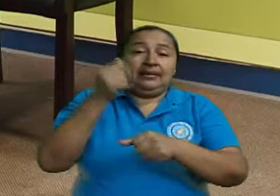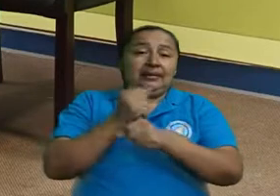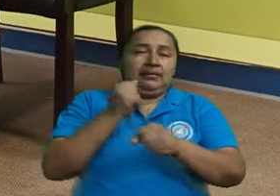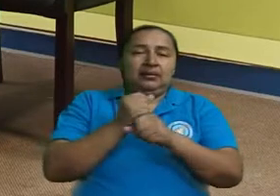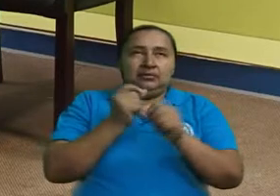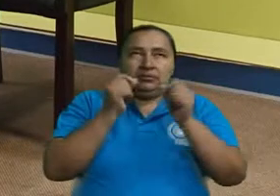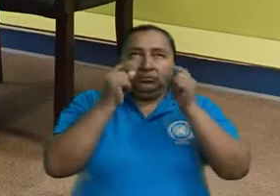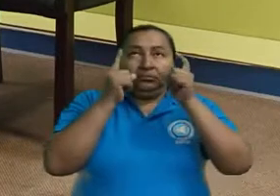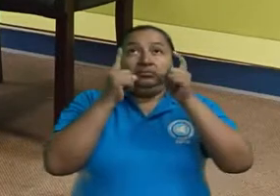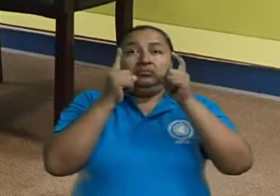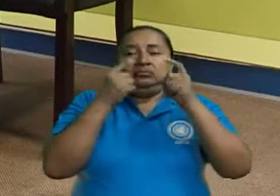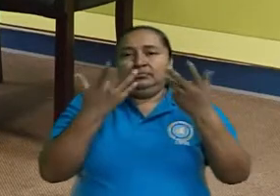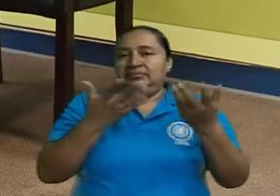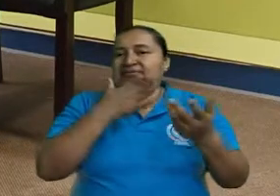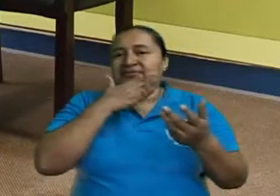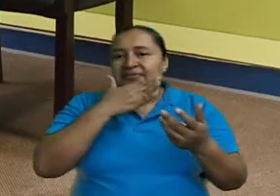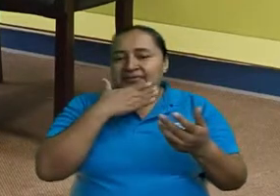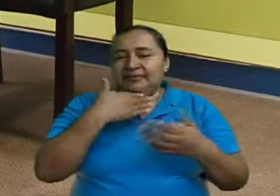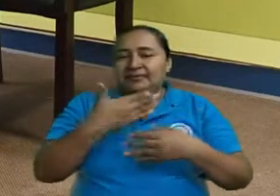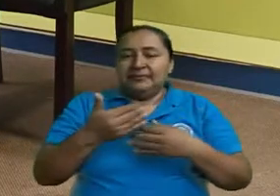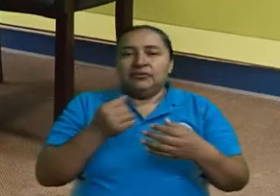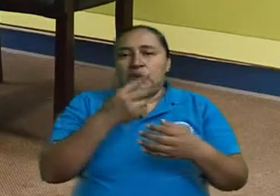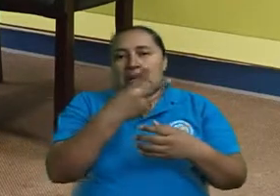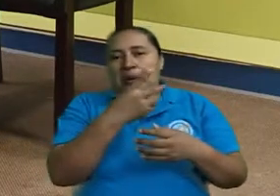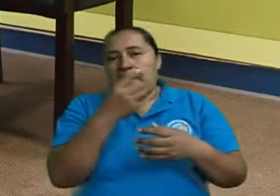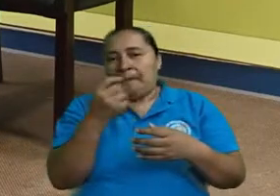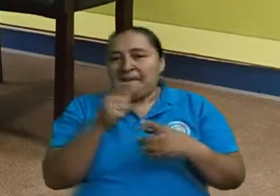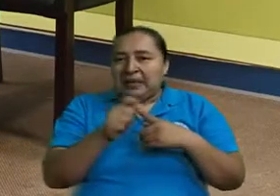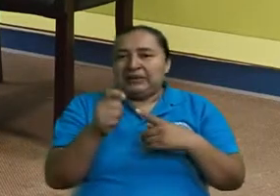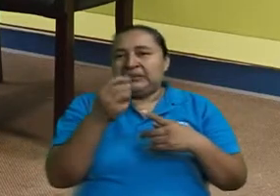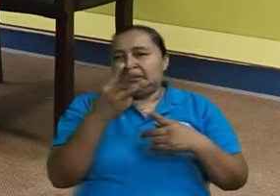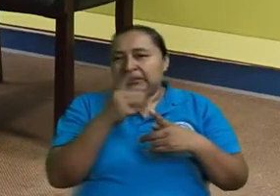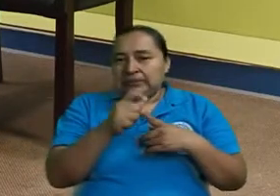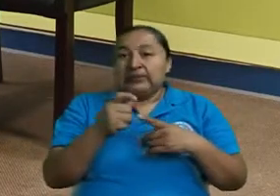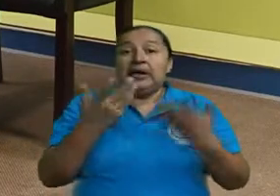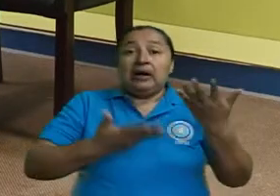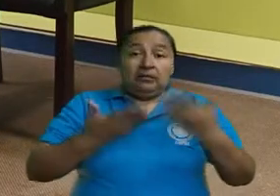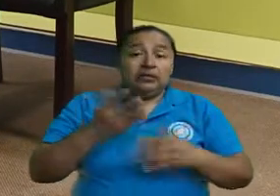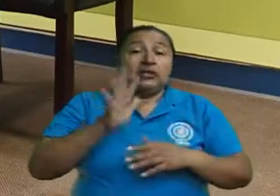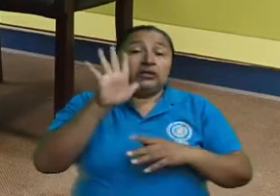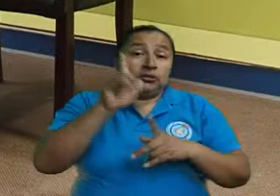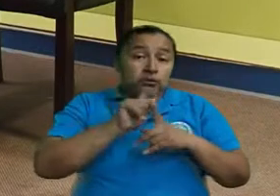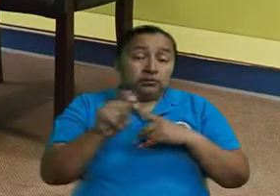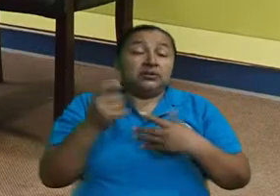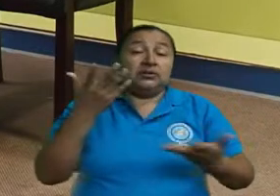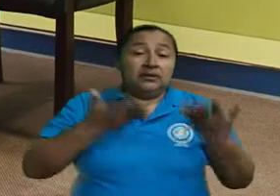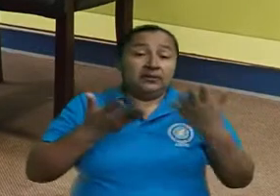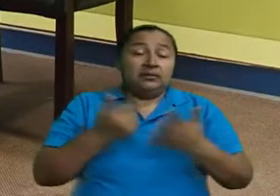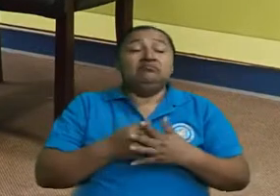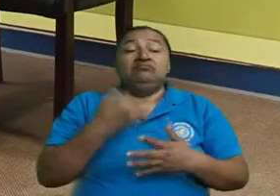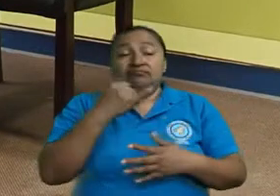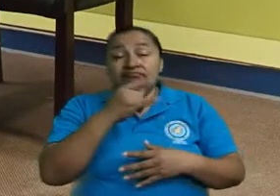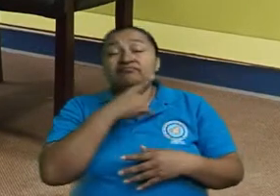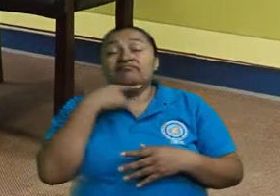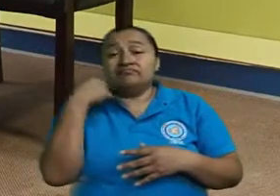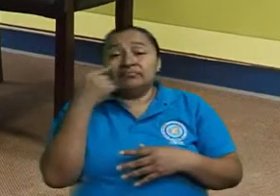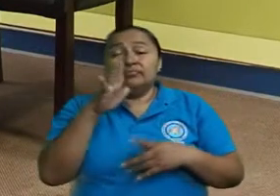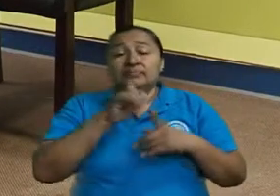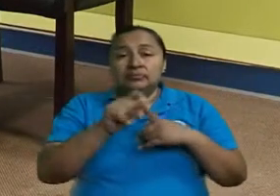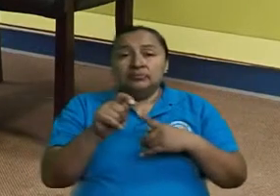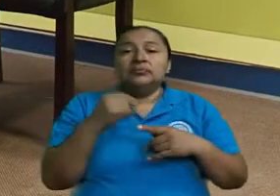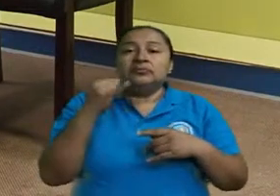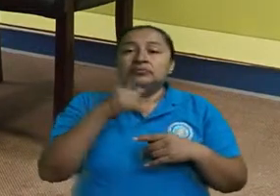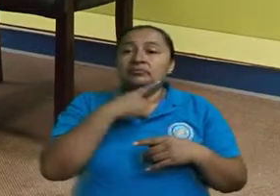estar en esa etapa de los 2 meses, los 3, hasta incluso hasta los 5 a veces. Hasta los 5 meses puede pasar. Y es